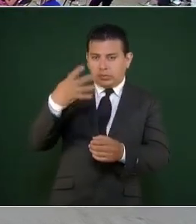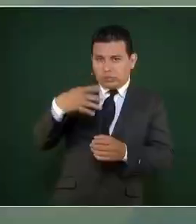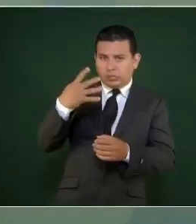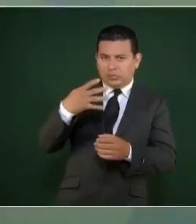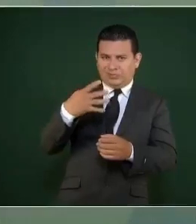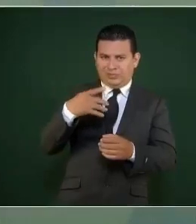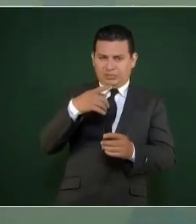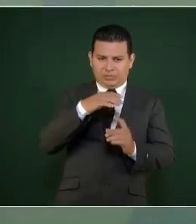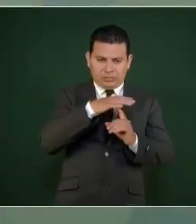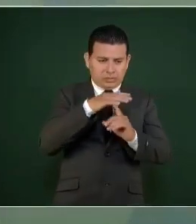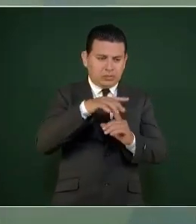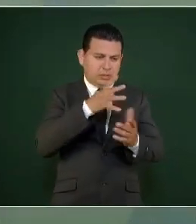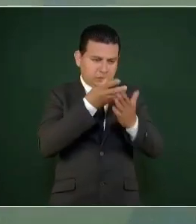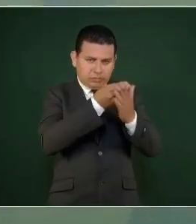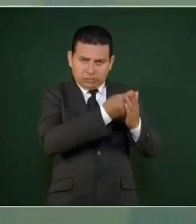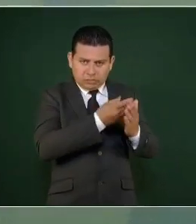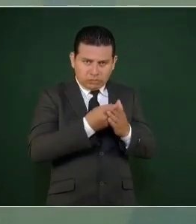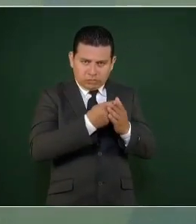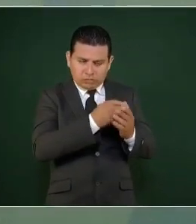corresponde mantenimiento